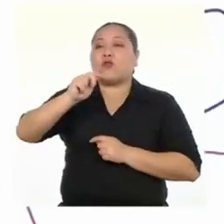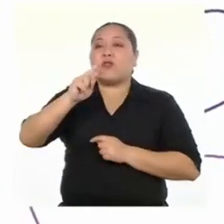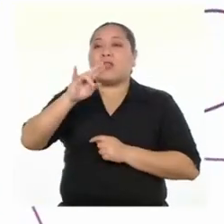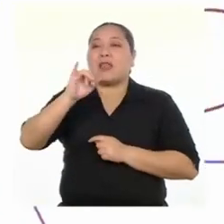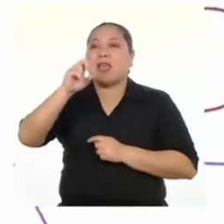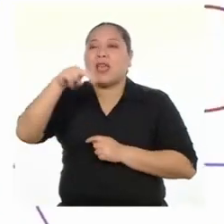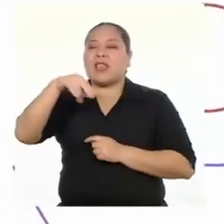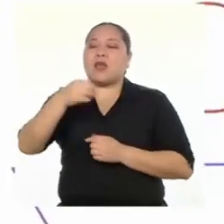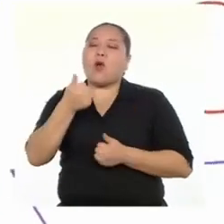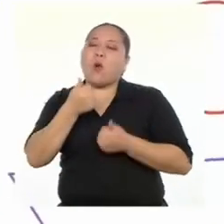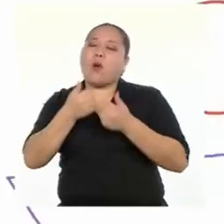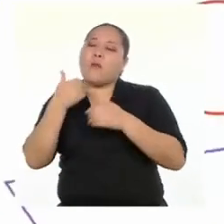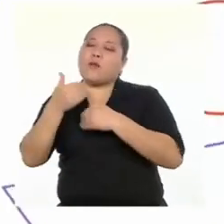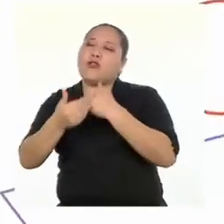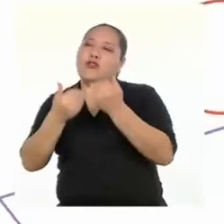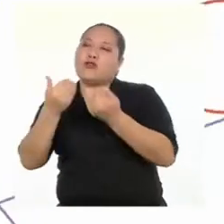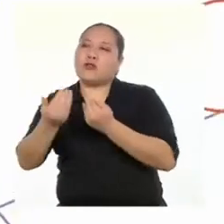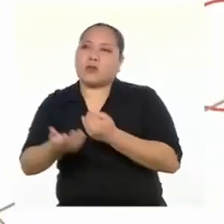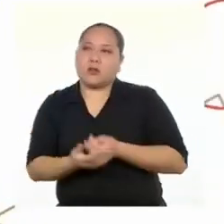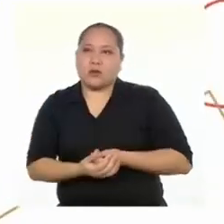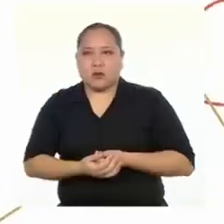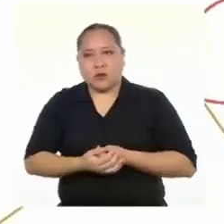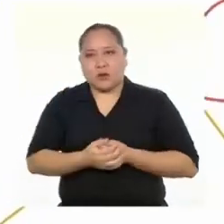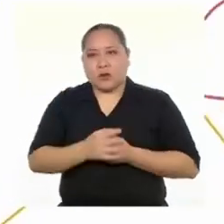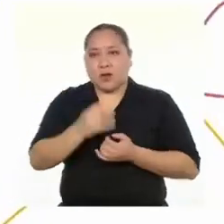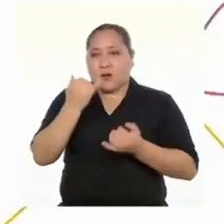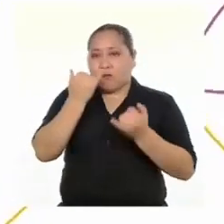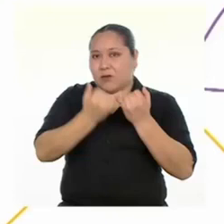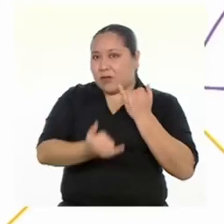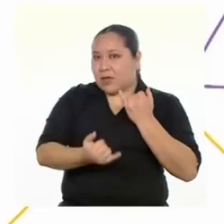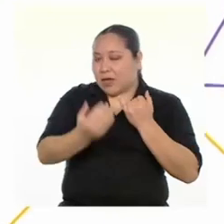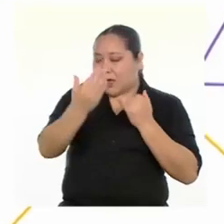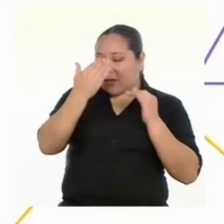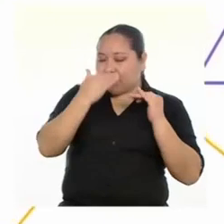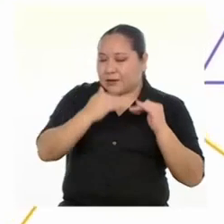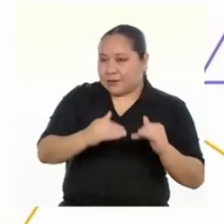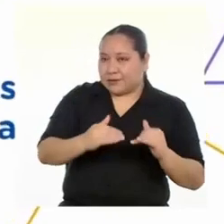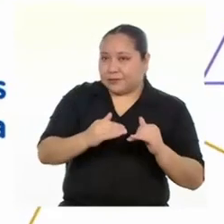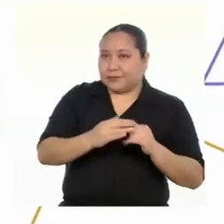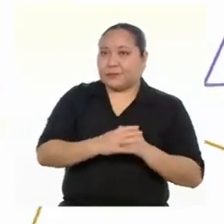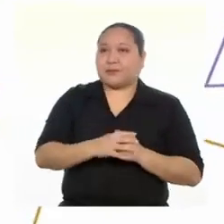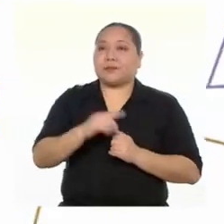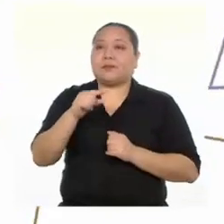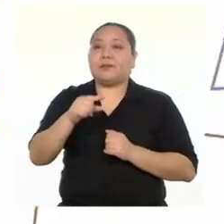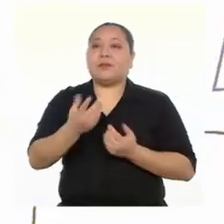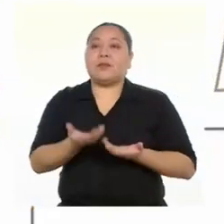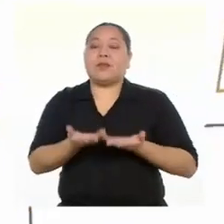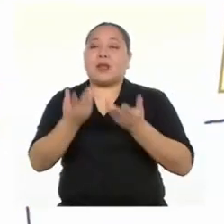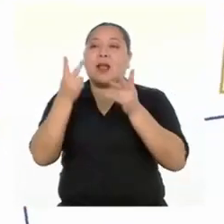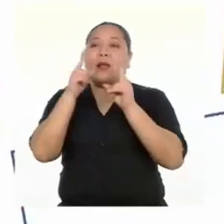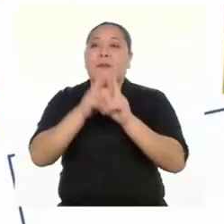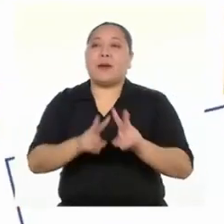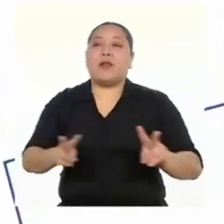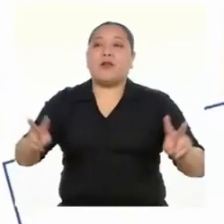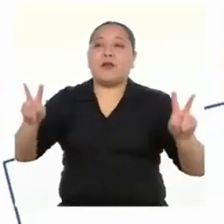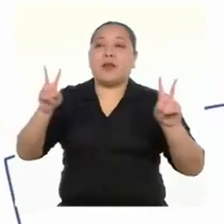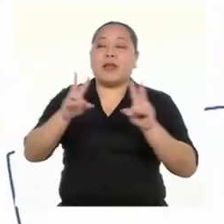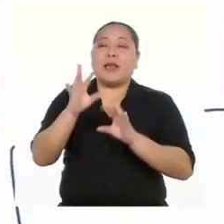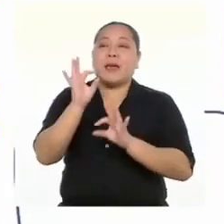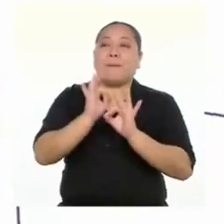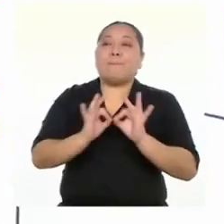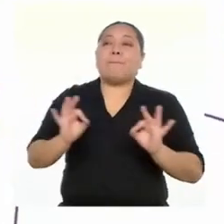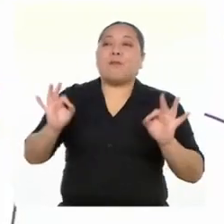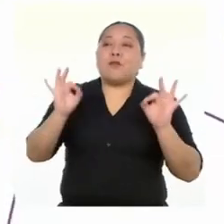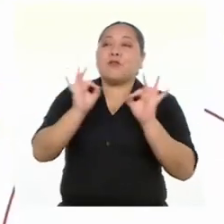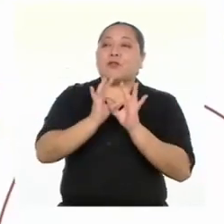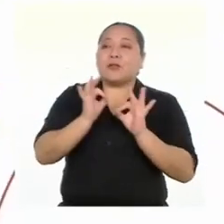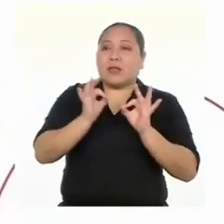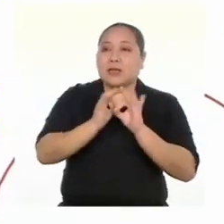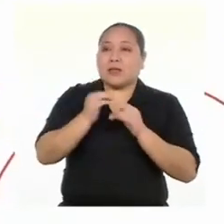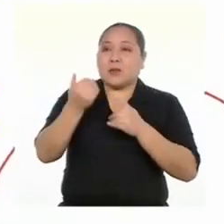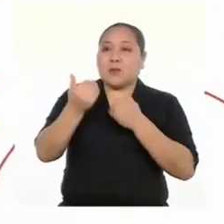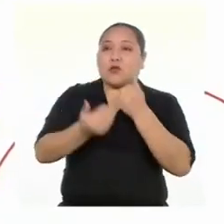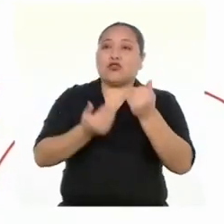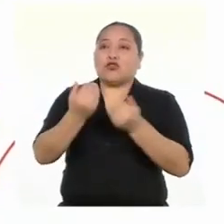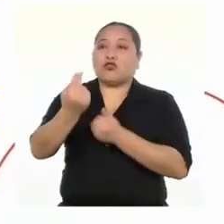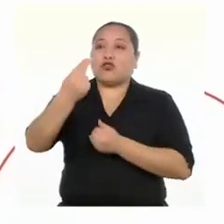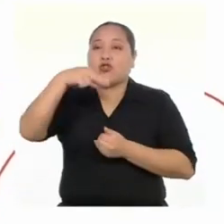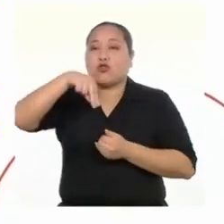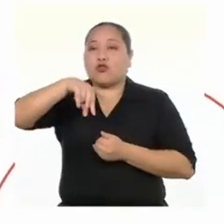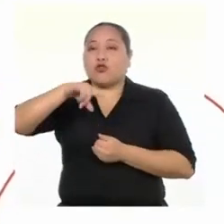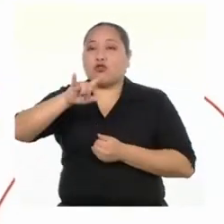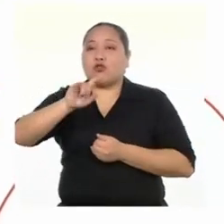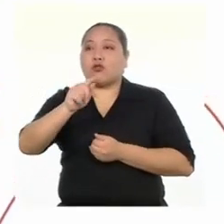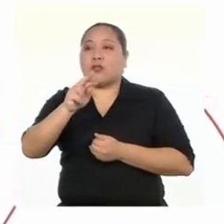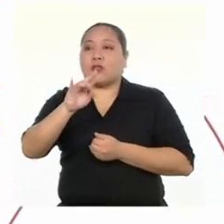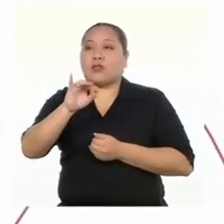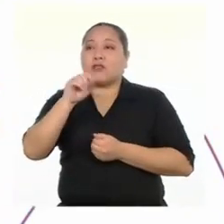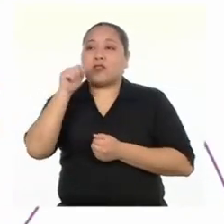procesos involucrados. Y finalmente, pero no menos importante, valorar la importancia de los procesos de la nutrición que